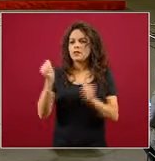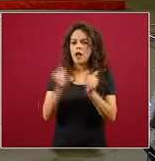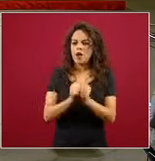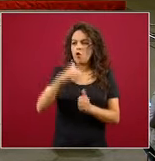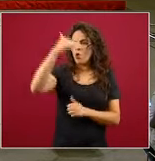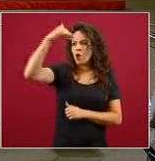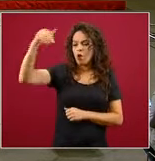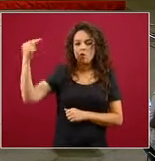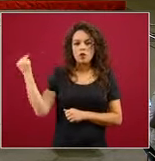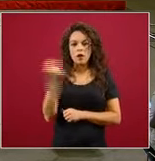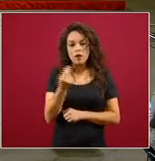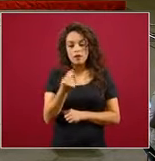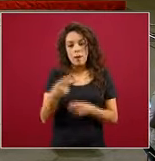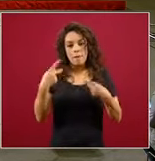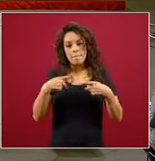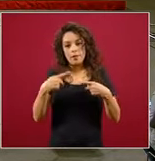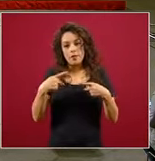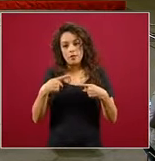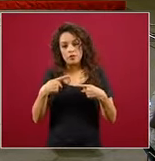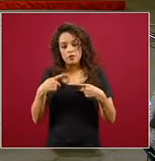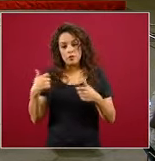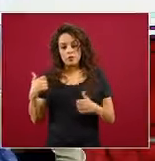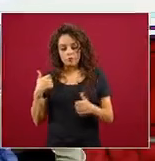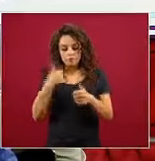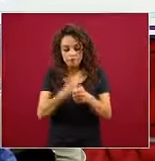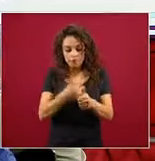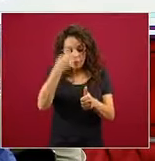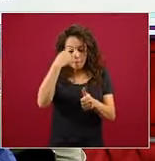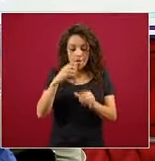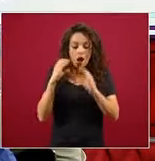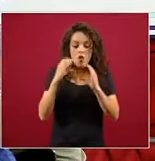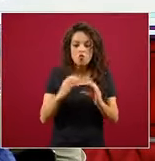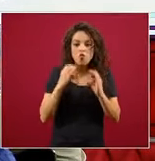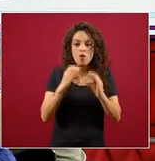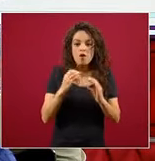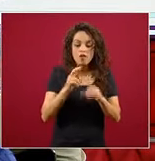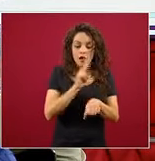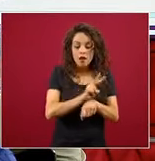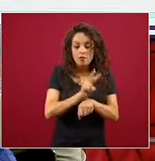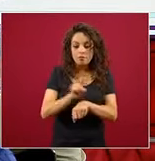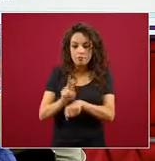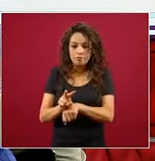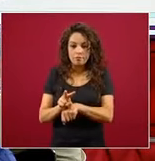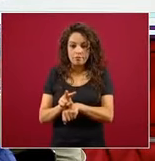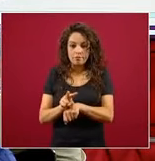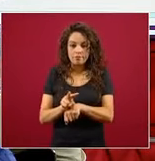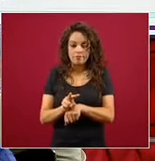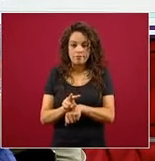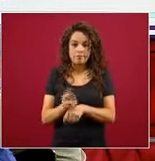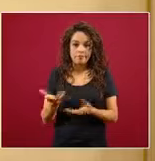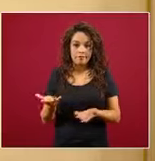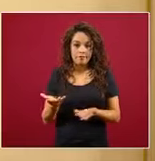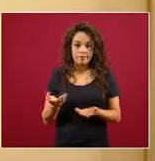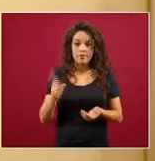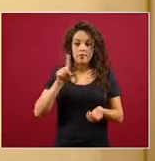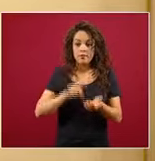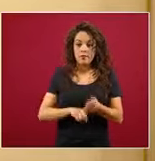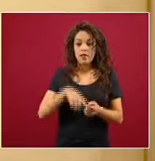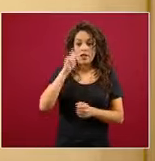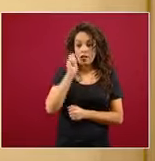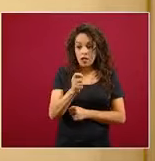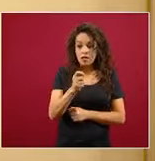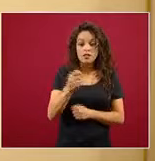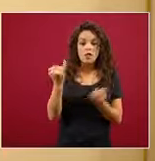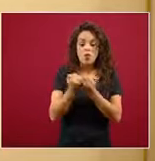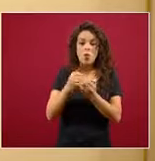requieren cuidadores? Entonces gran parte de los cuidadores son las mismas redes sociales, pero también estas redes sociales se ven fragmentadas, se ven